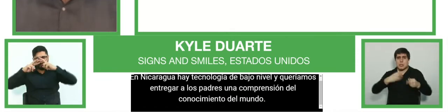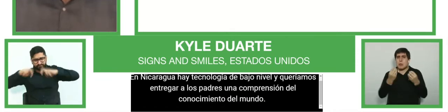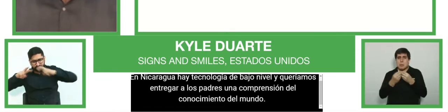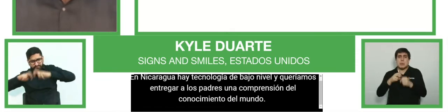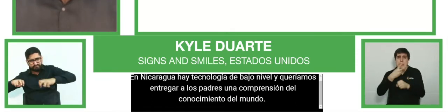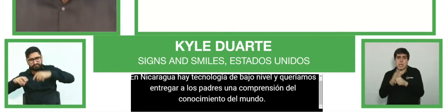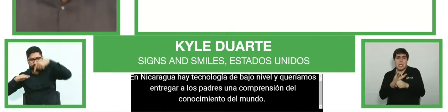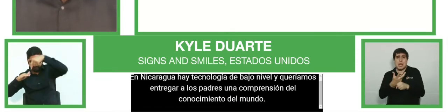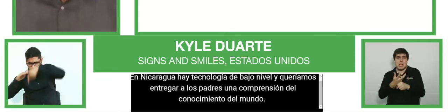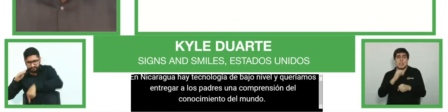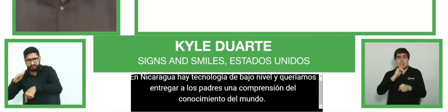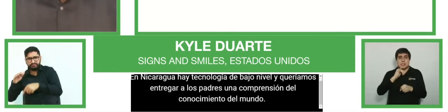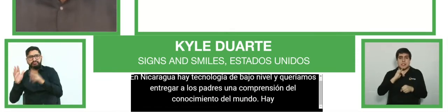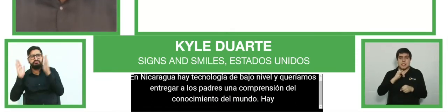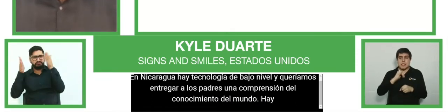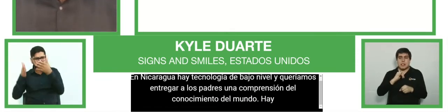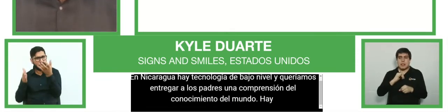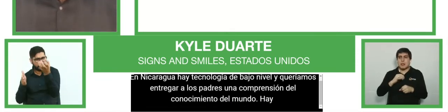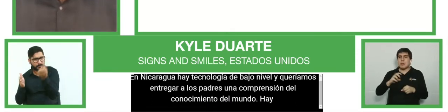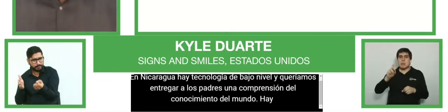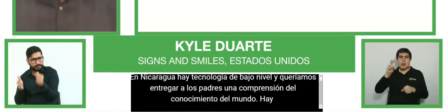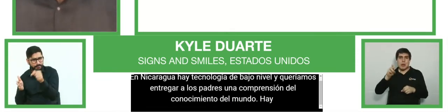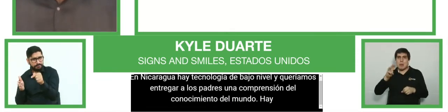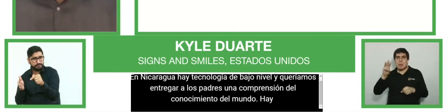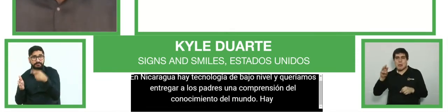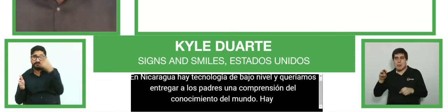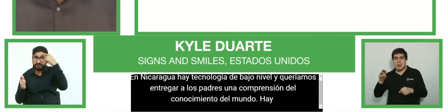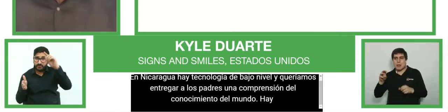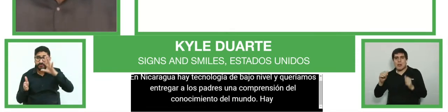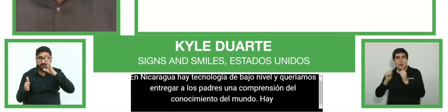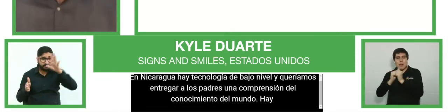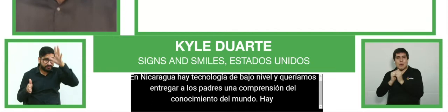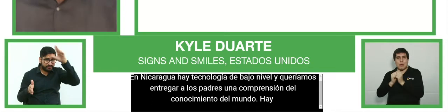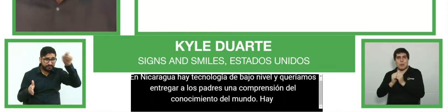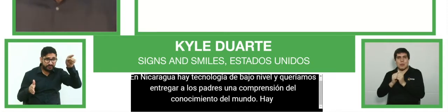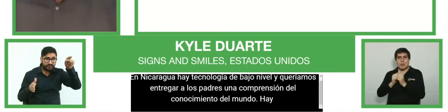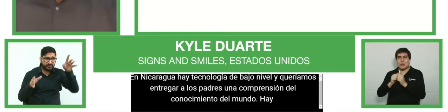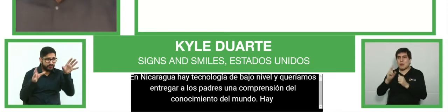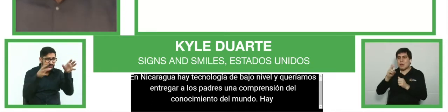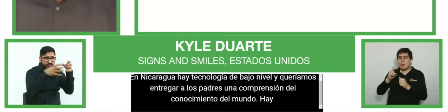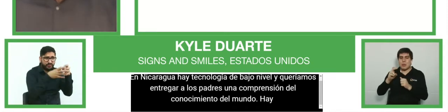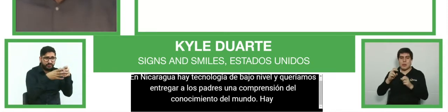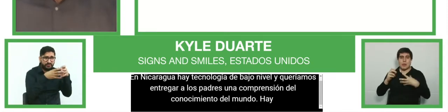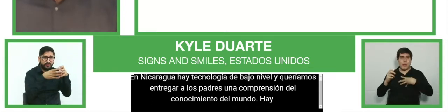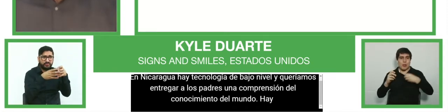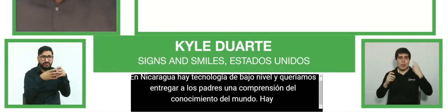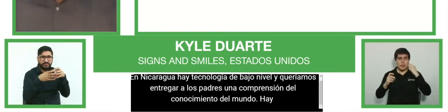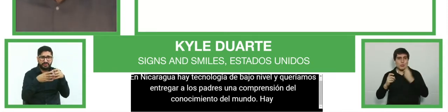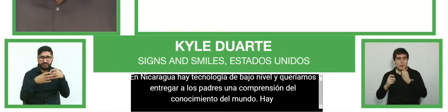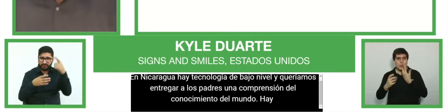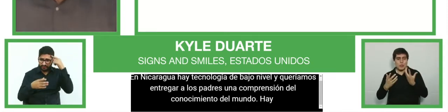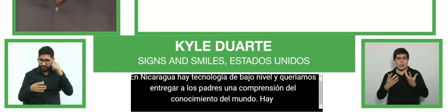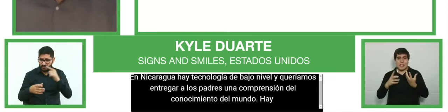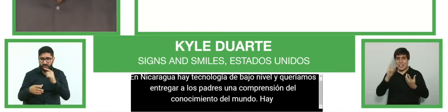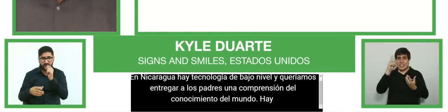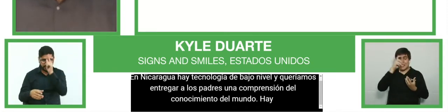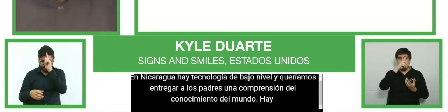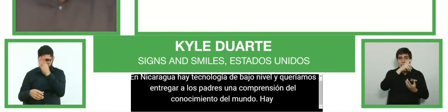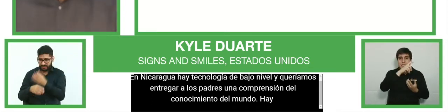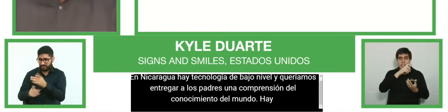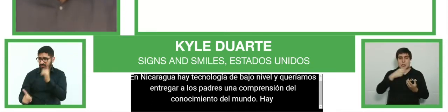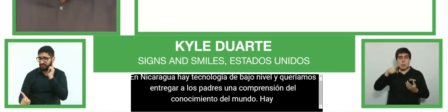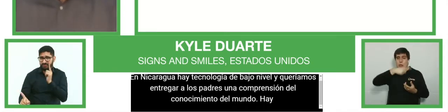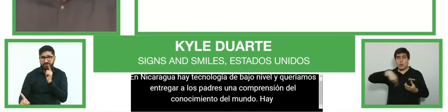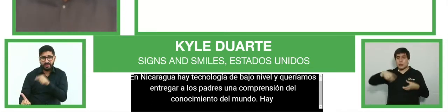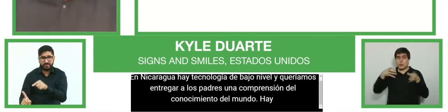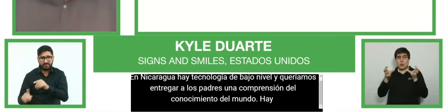no hablan de investigación respecto de cómo los niños adquieren el lenguaje. Y nuestro equipo está muy interesado en investigación porque